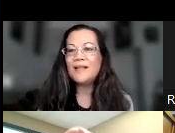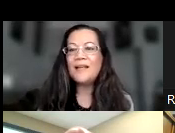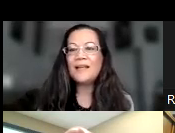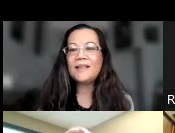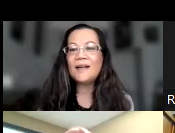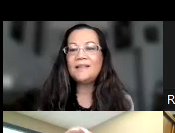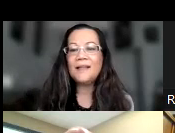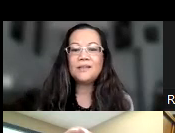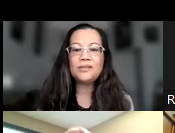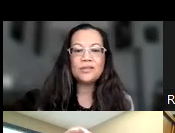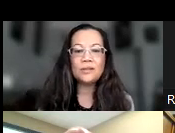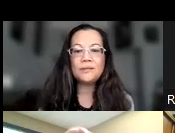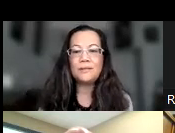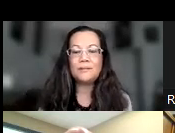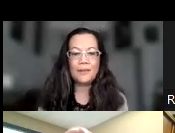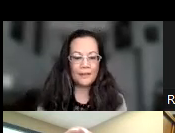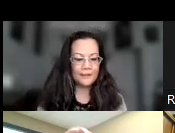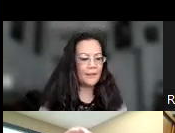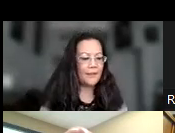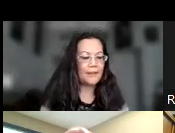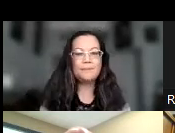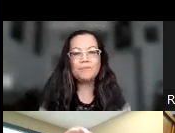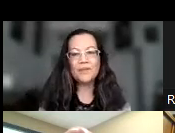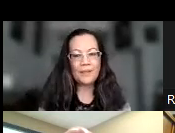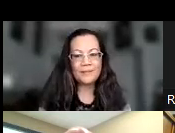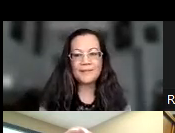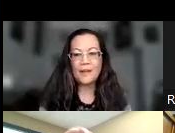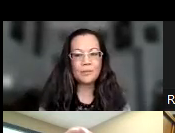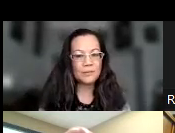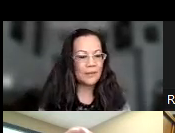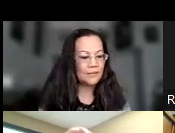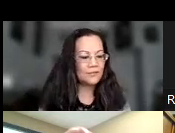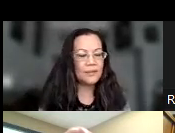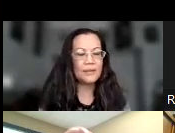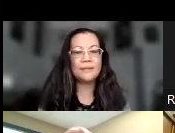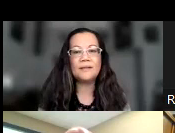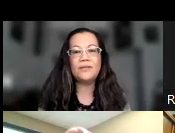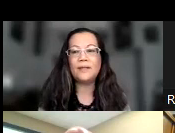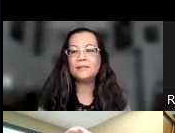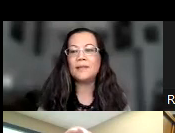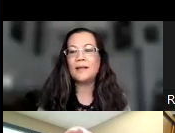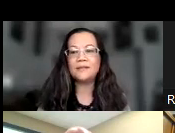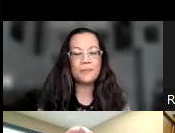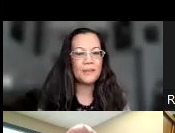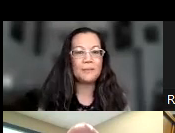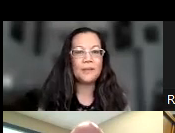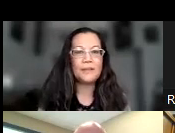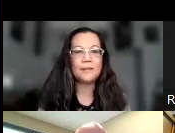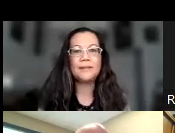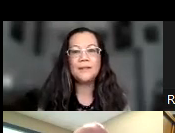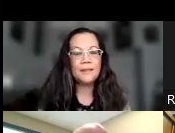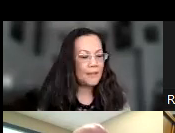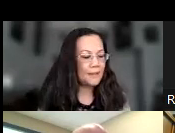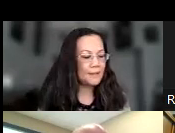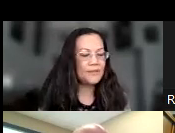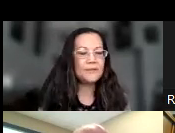y también el respiro. Así que quiero mostrarle a todos una